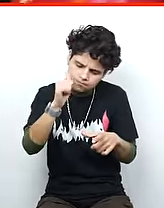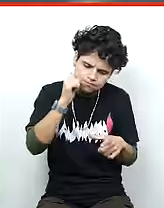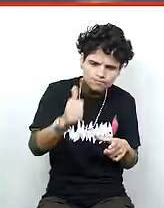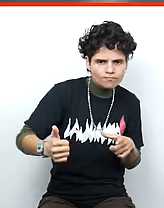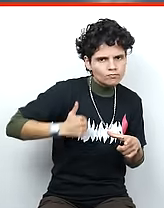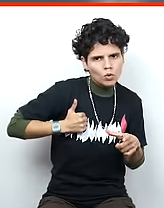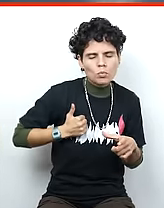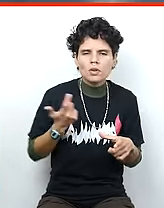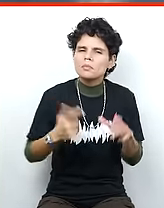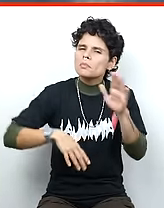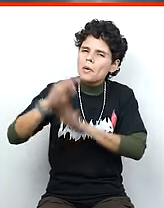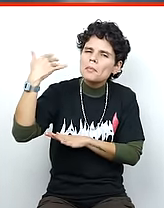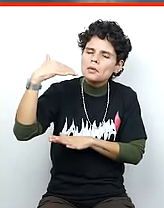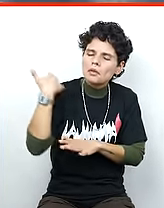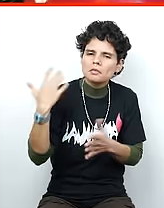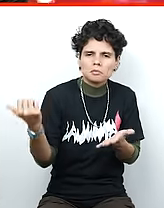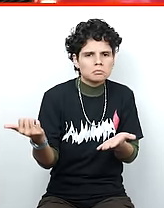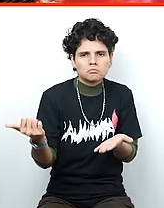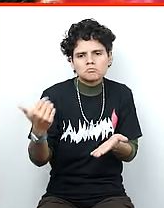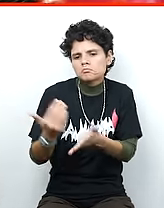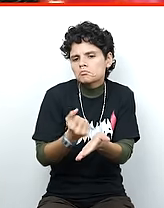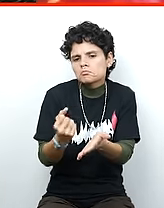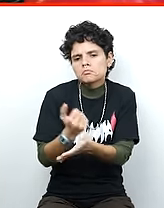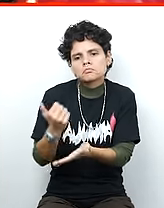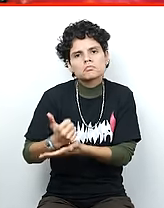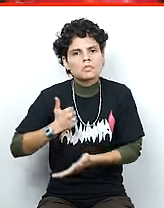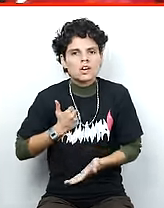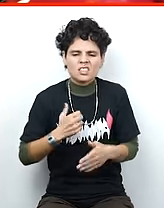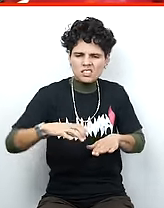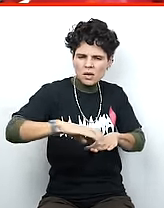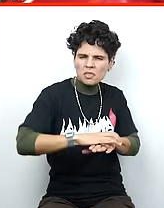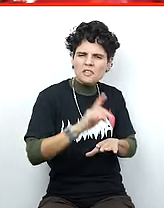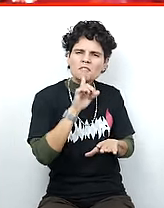faltó, no sé, por lo más importante. Quizás no teníamos la última